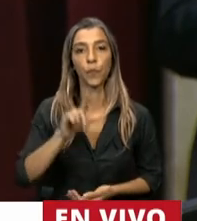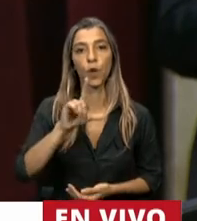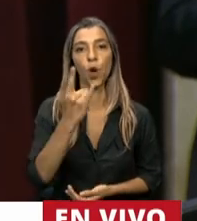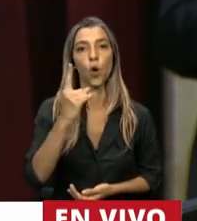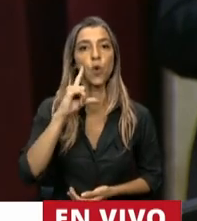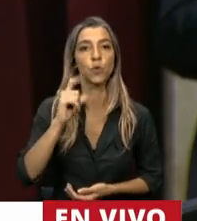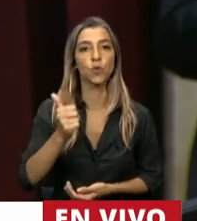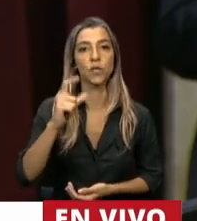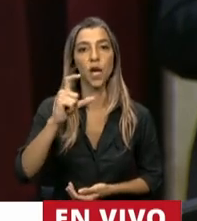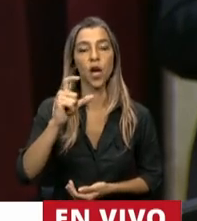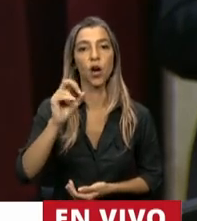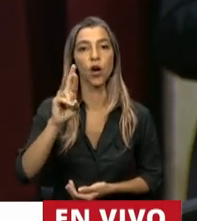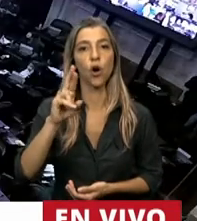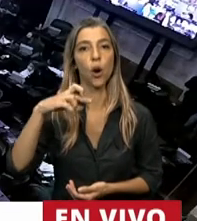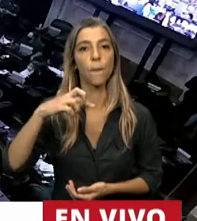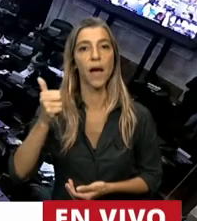Lucía Corpacci.